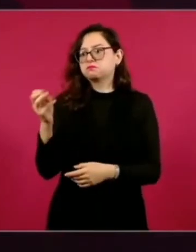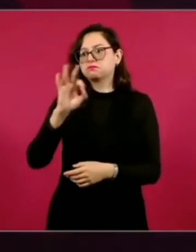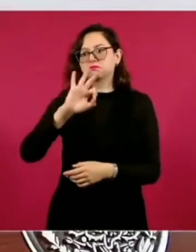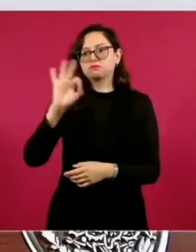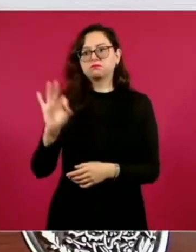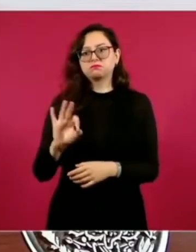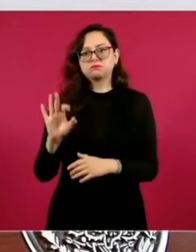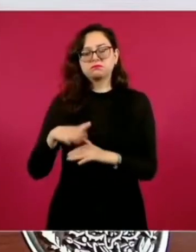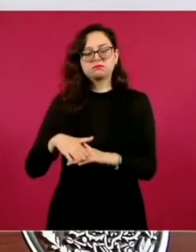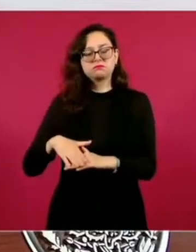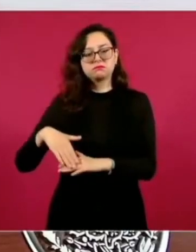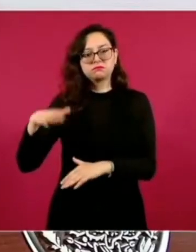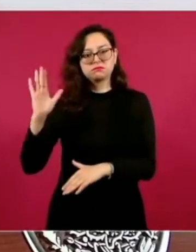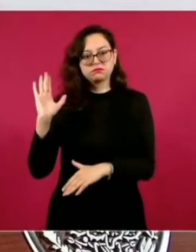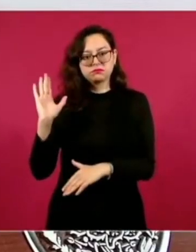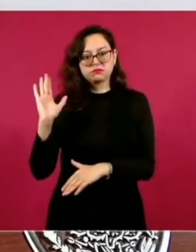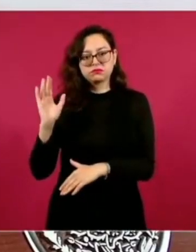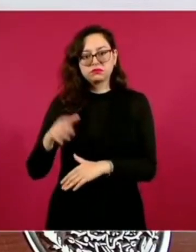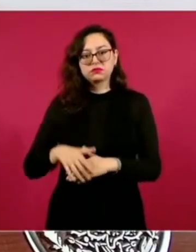300%?